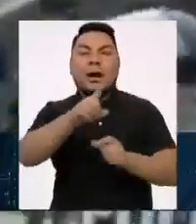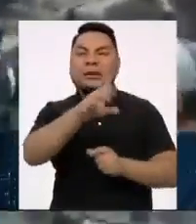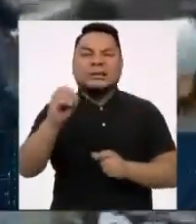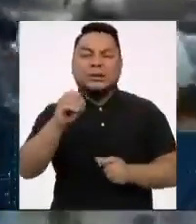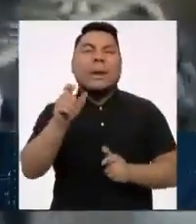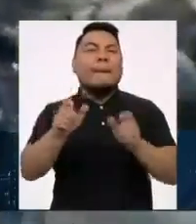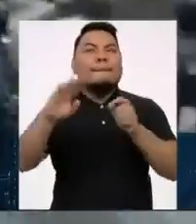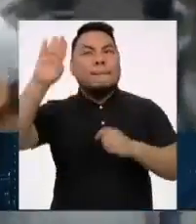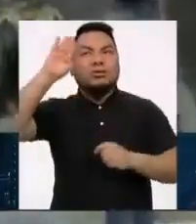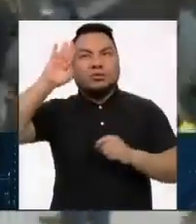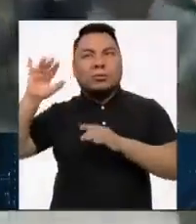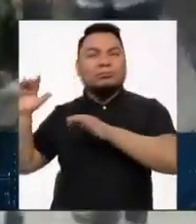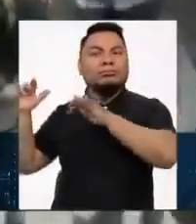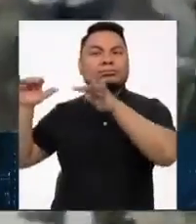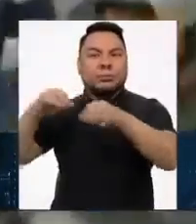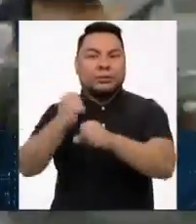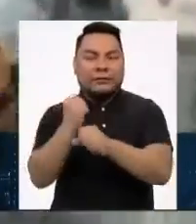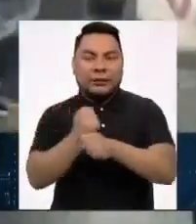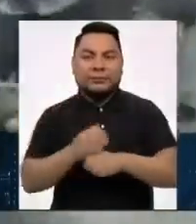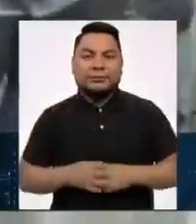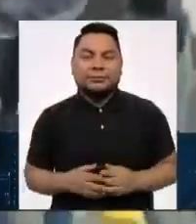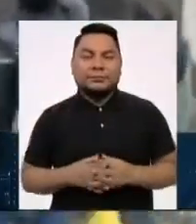de la operación.